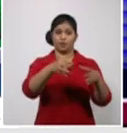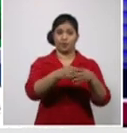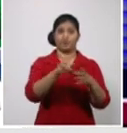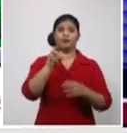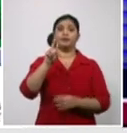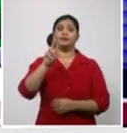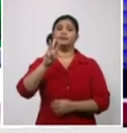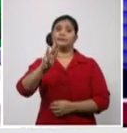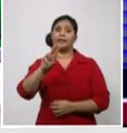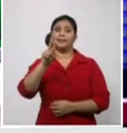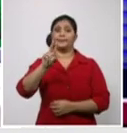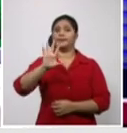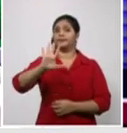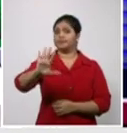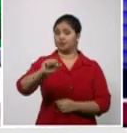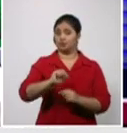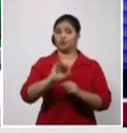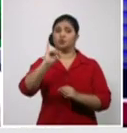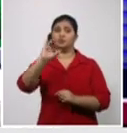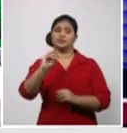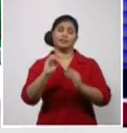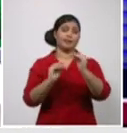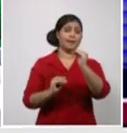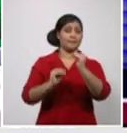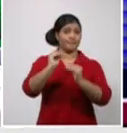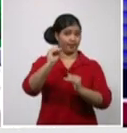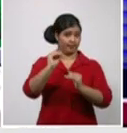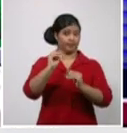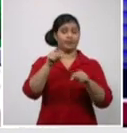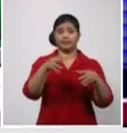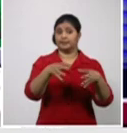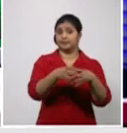de 60 y más, pues